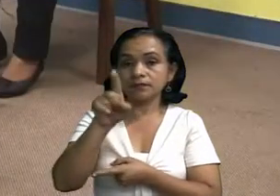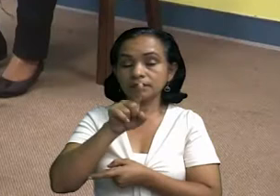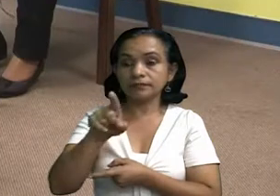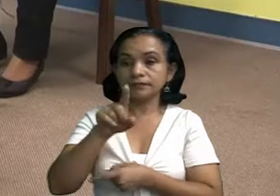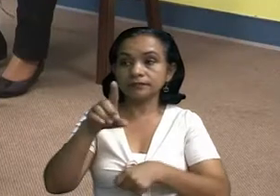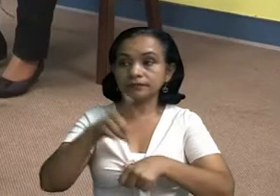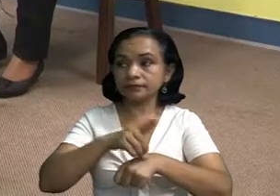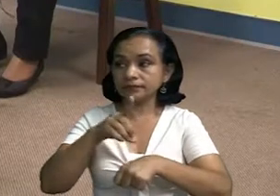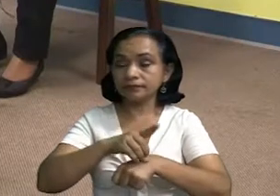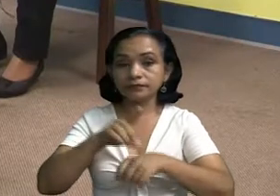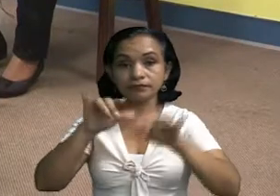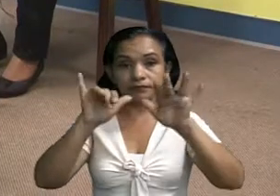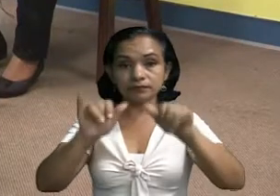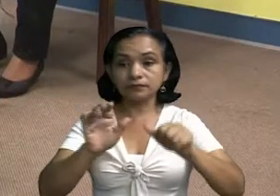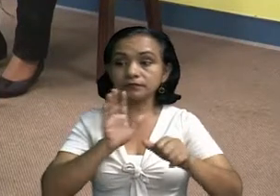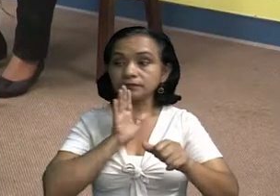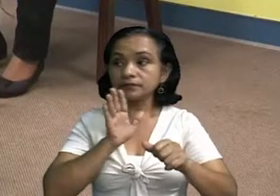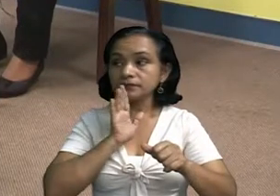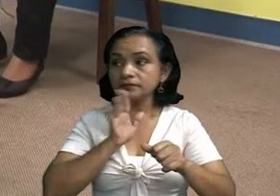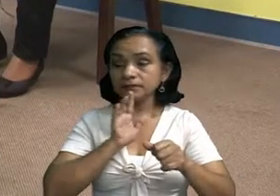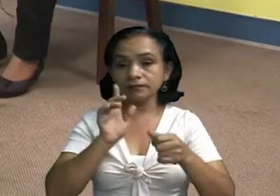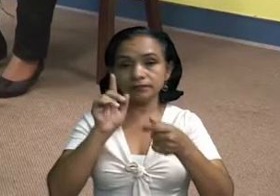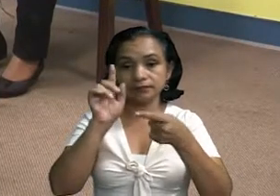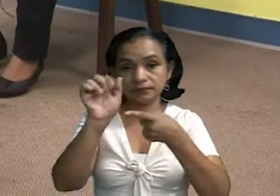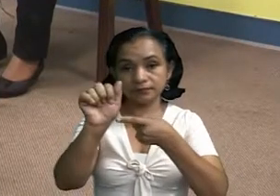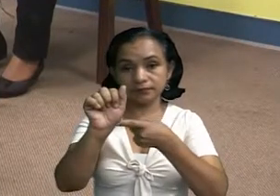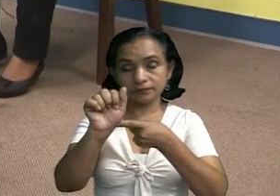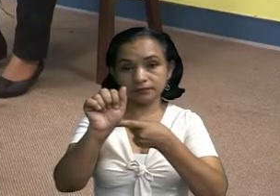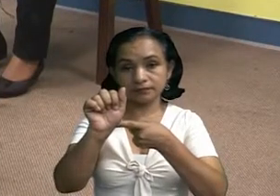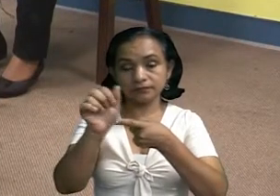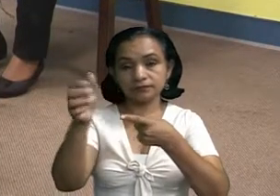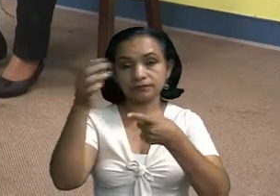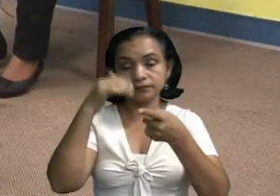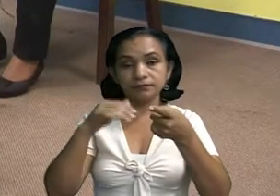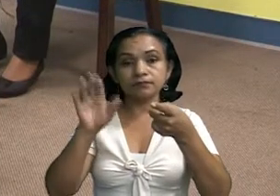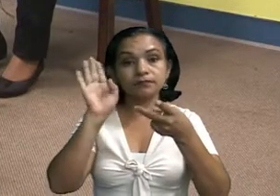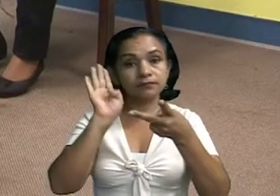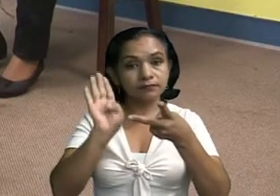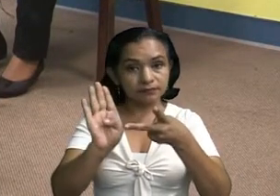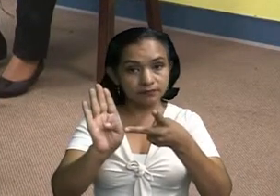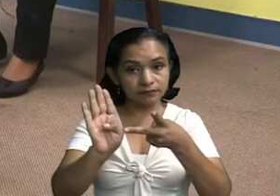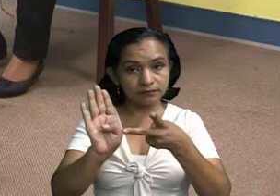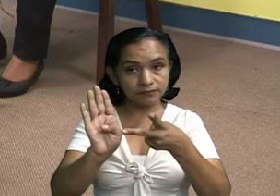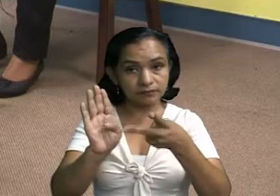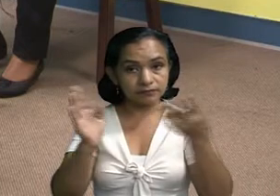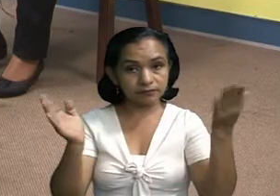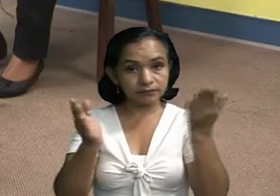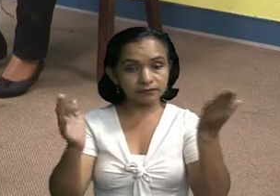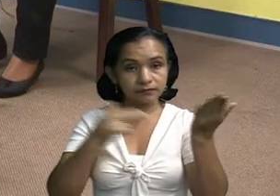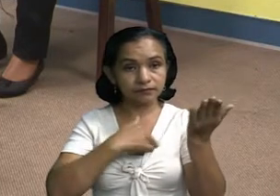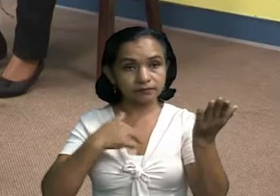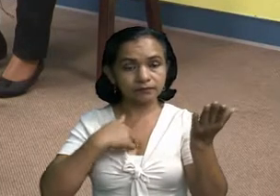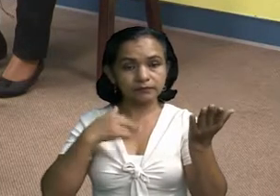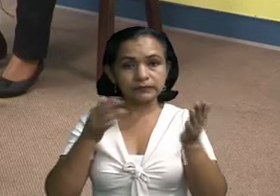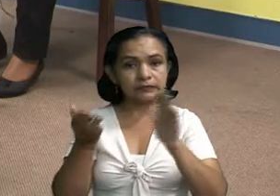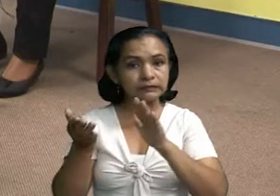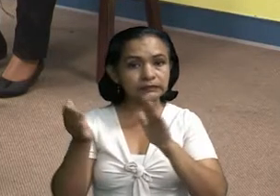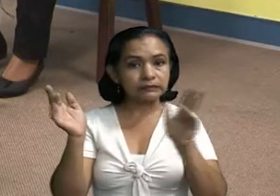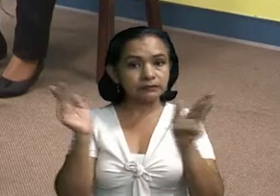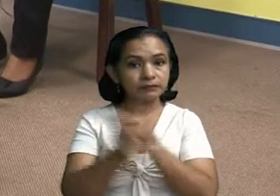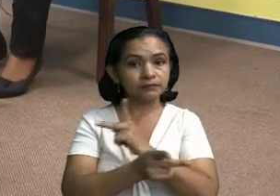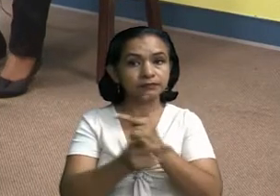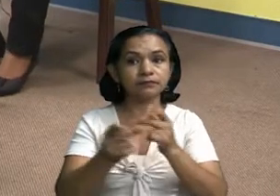hablamos del estreptococo tipo A, ahora hablemos del tipo B, que okay. Como que lo veo que es más mortal.